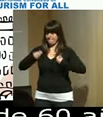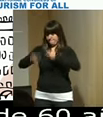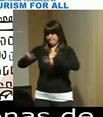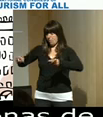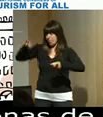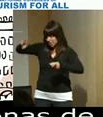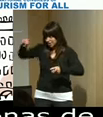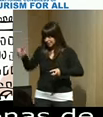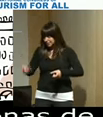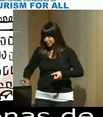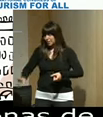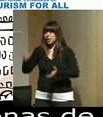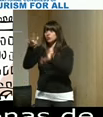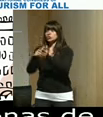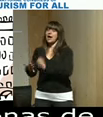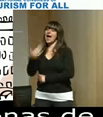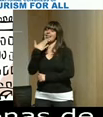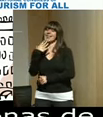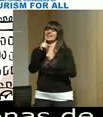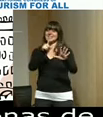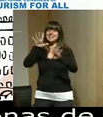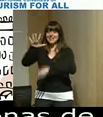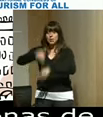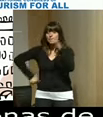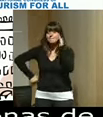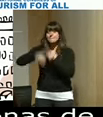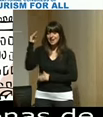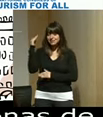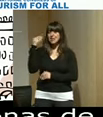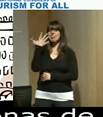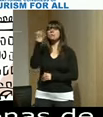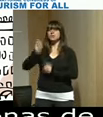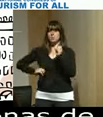de más de 60 años serán el 40% de la población en el año 2030.